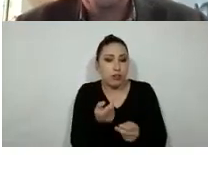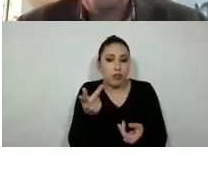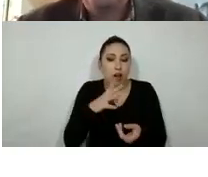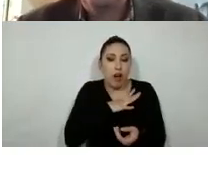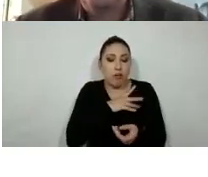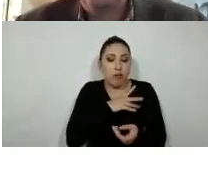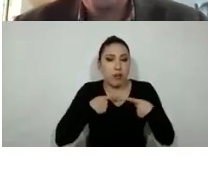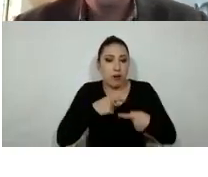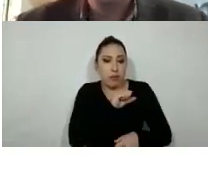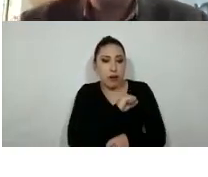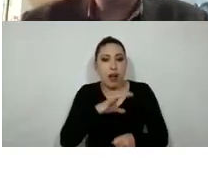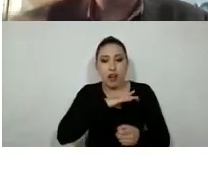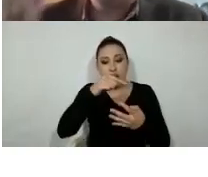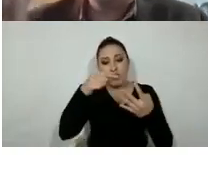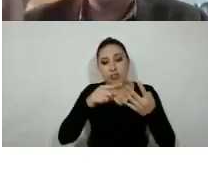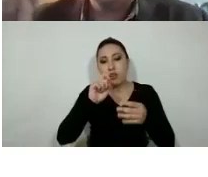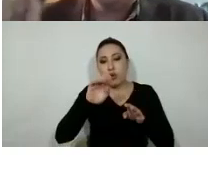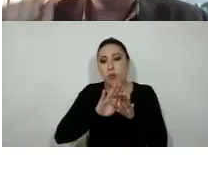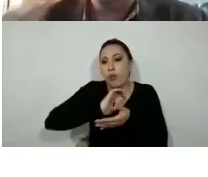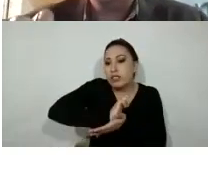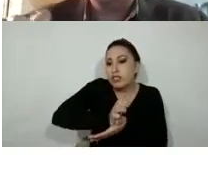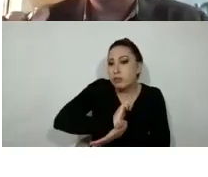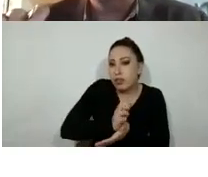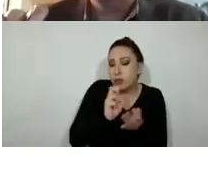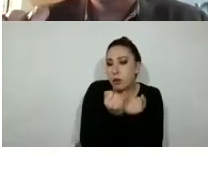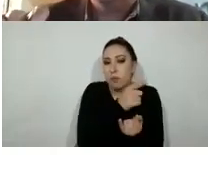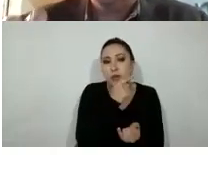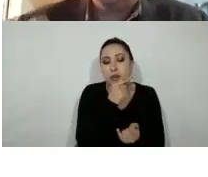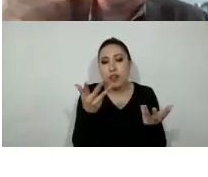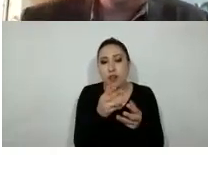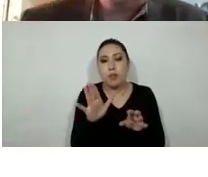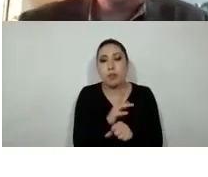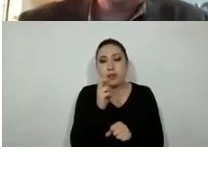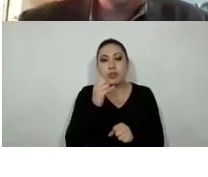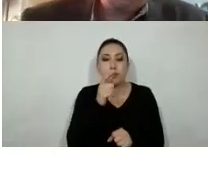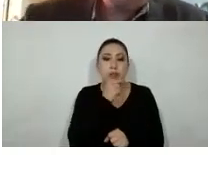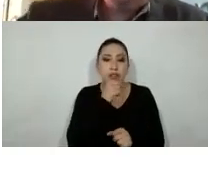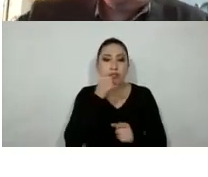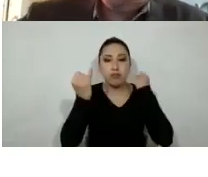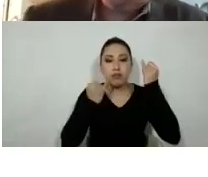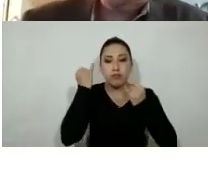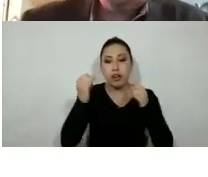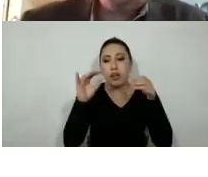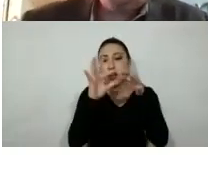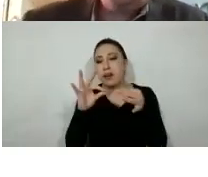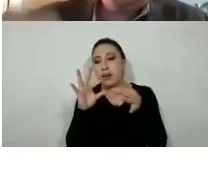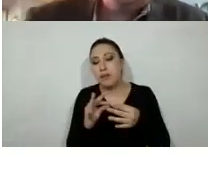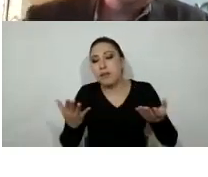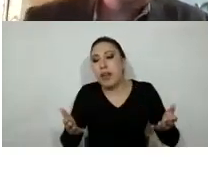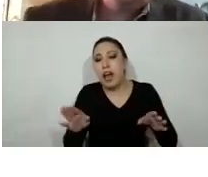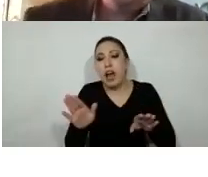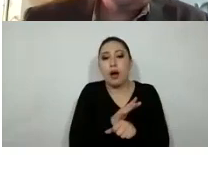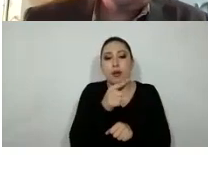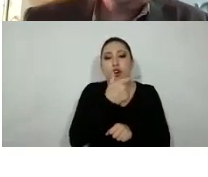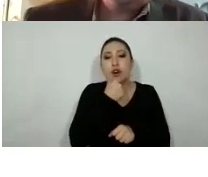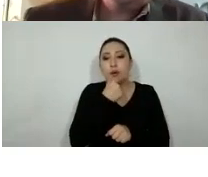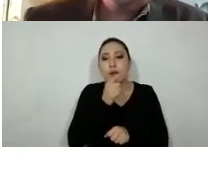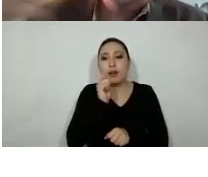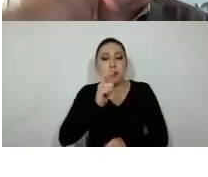otros problemas de la mano. Y terminan los policías entonces inventando, ¿no? Oye, ¿por qué lo abordaste? Ah, pues porque estaba haciendo pipí y como eso es una